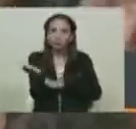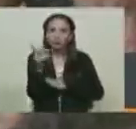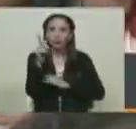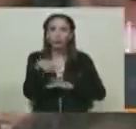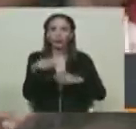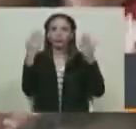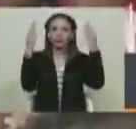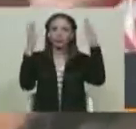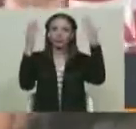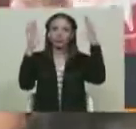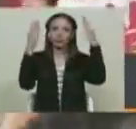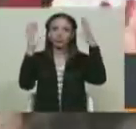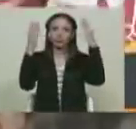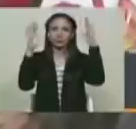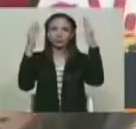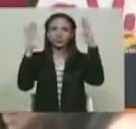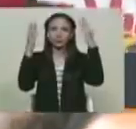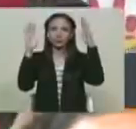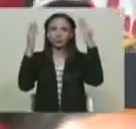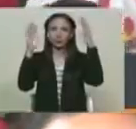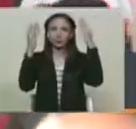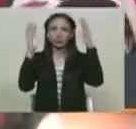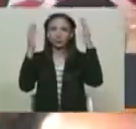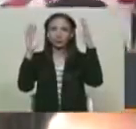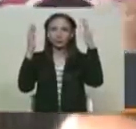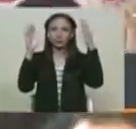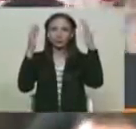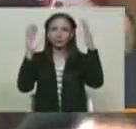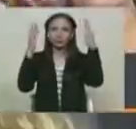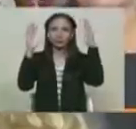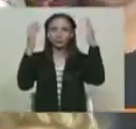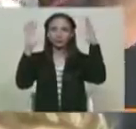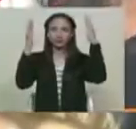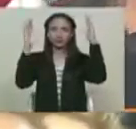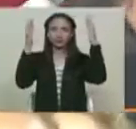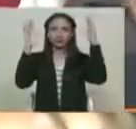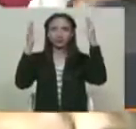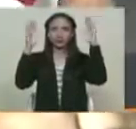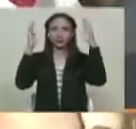A parir, se ha dicho, Pedro Infante, te encargo a ti.